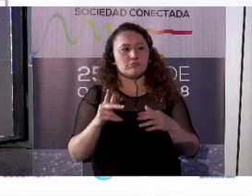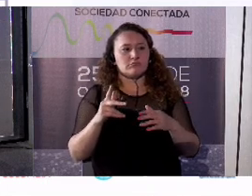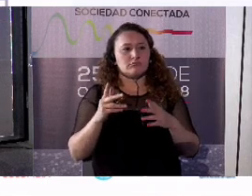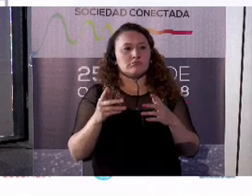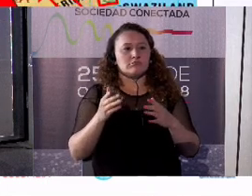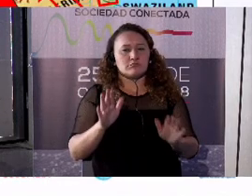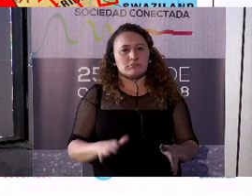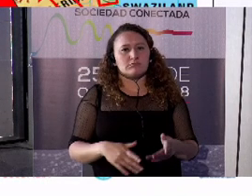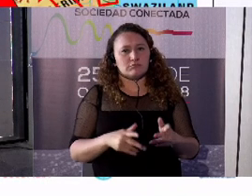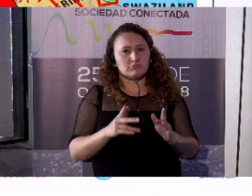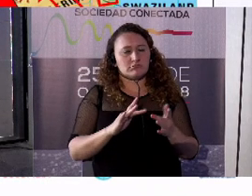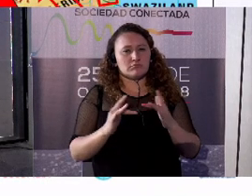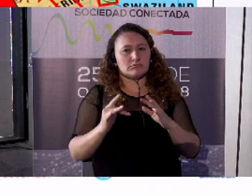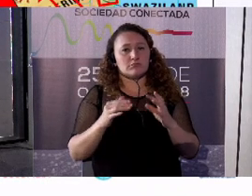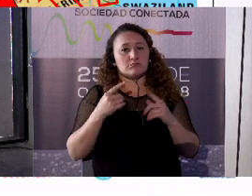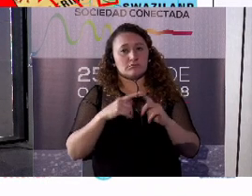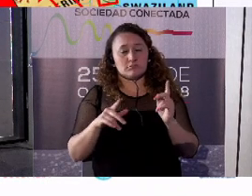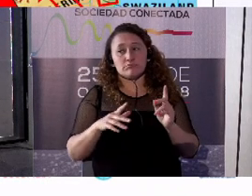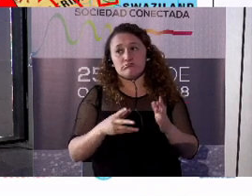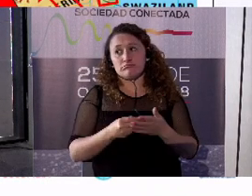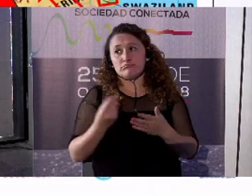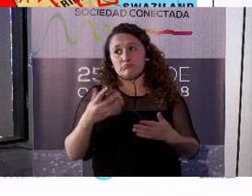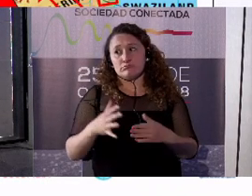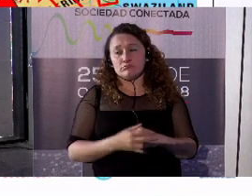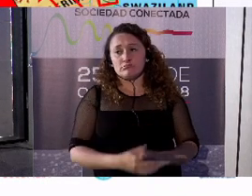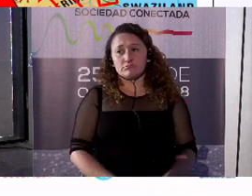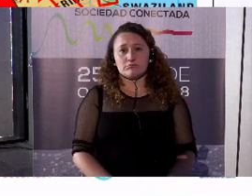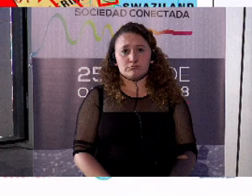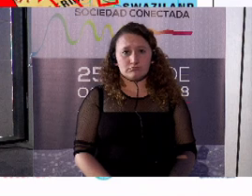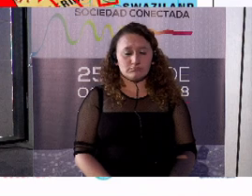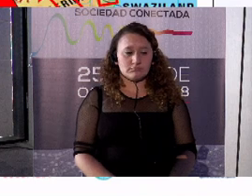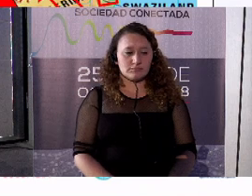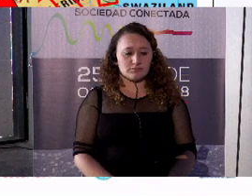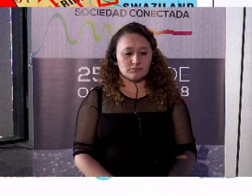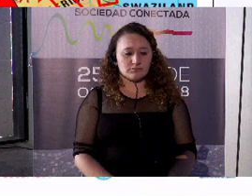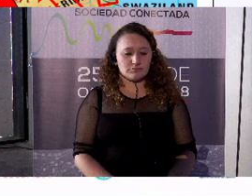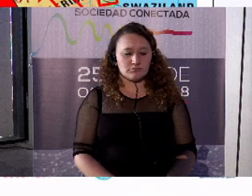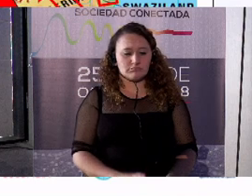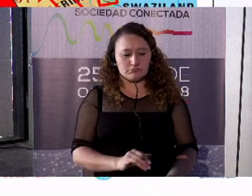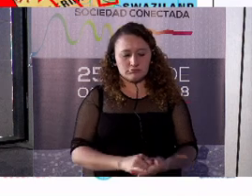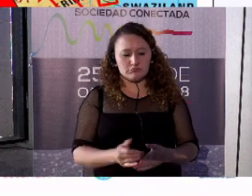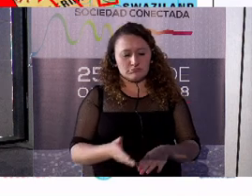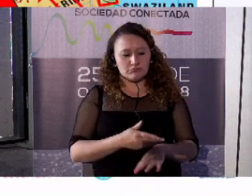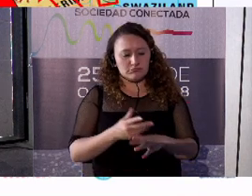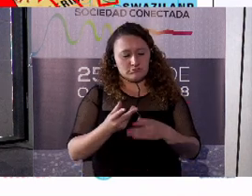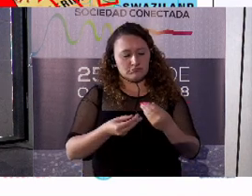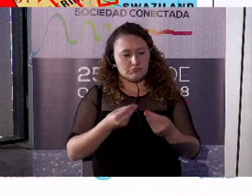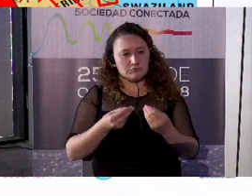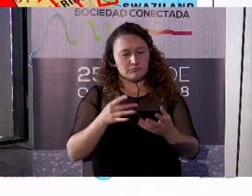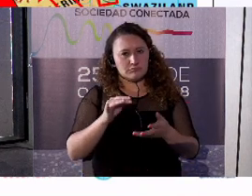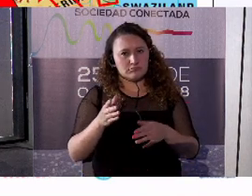red pero es costoso lo que hicimos en